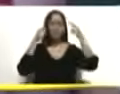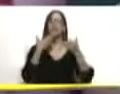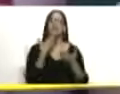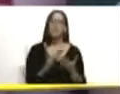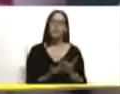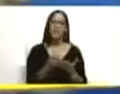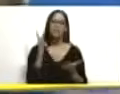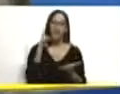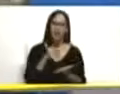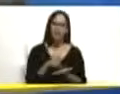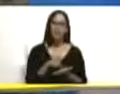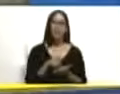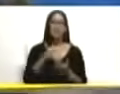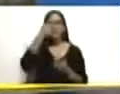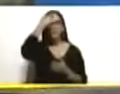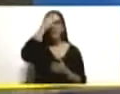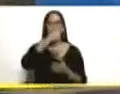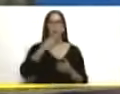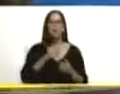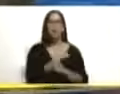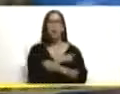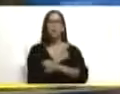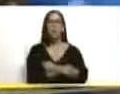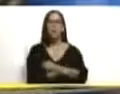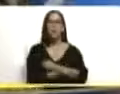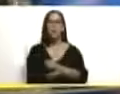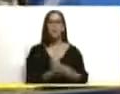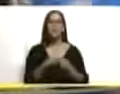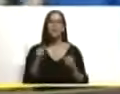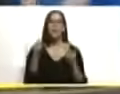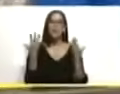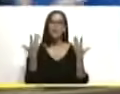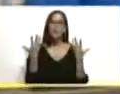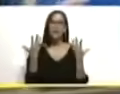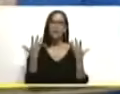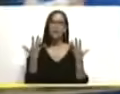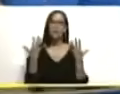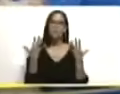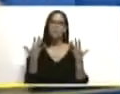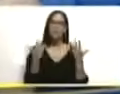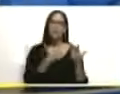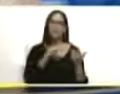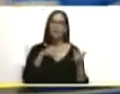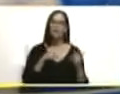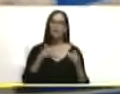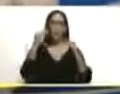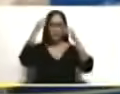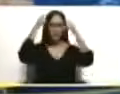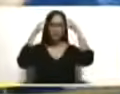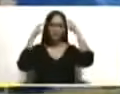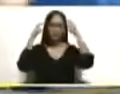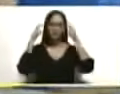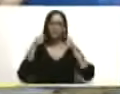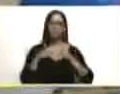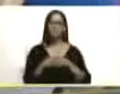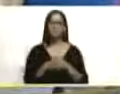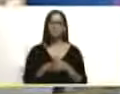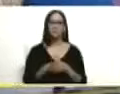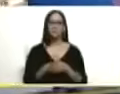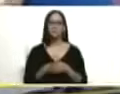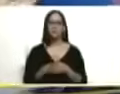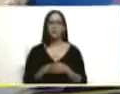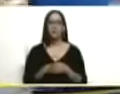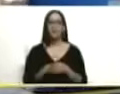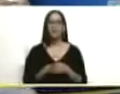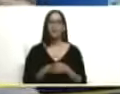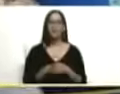gracias a la llegada del pueblo al poder. Esa mano de nuestro comandante Chávez que se